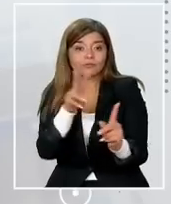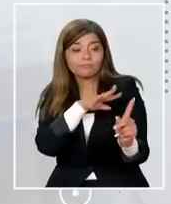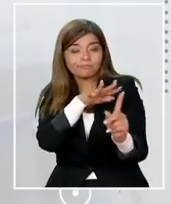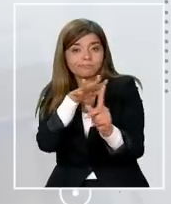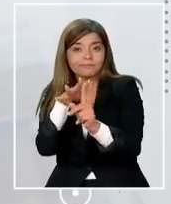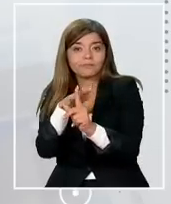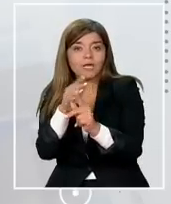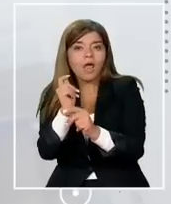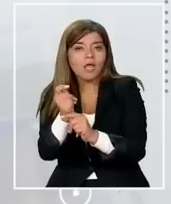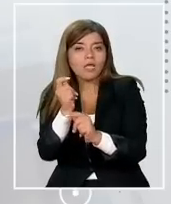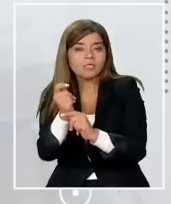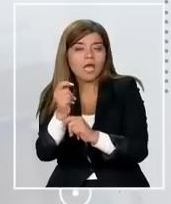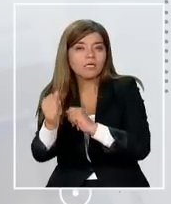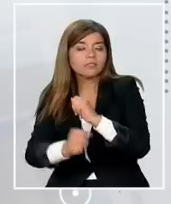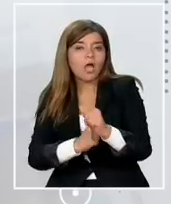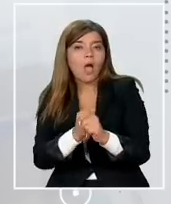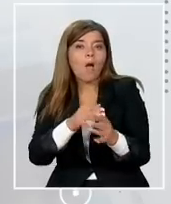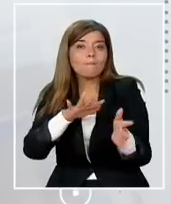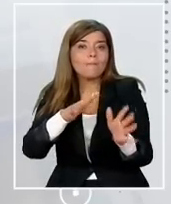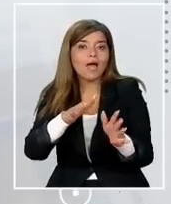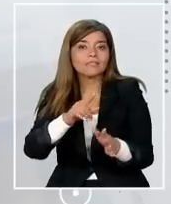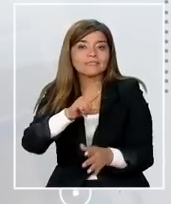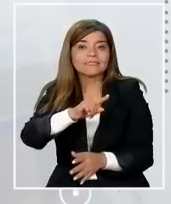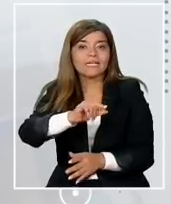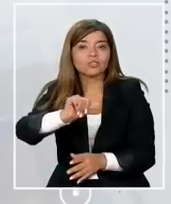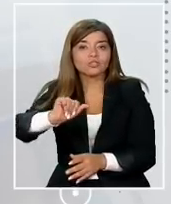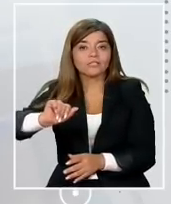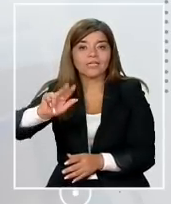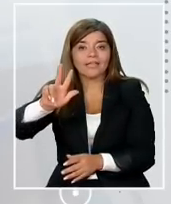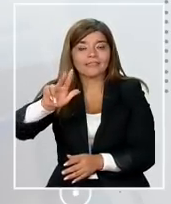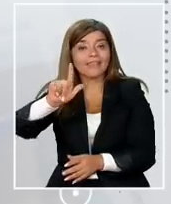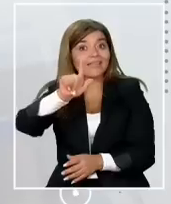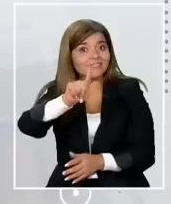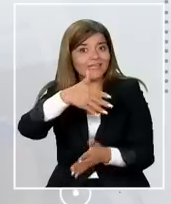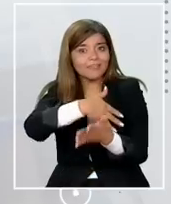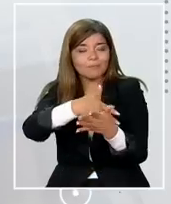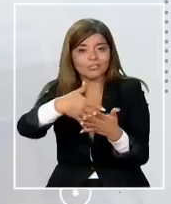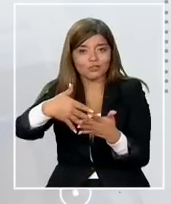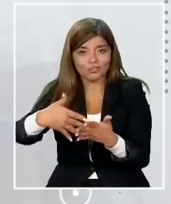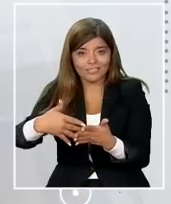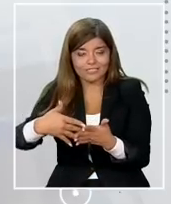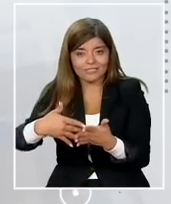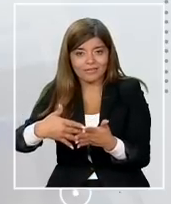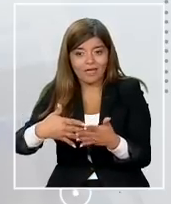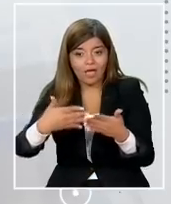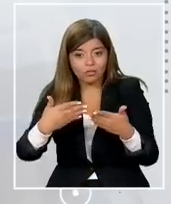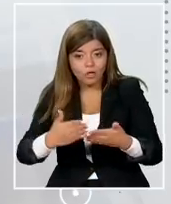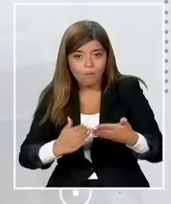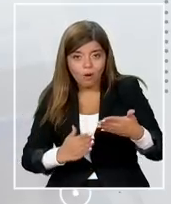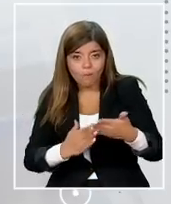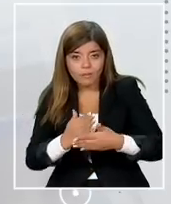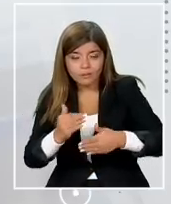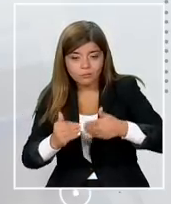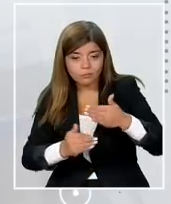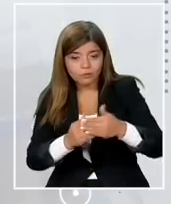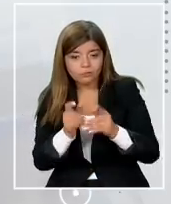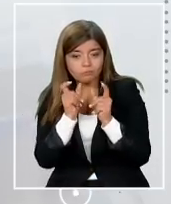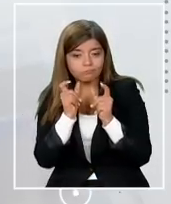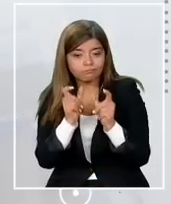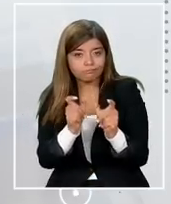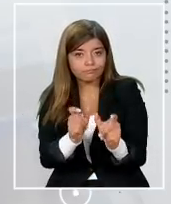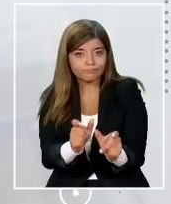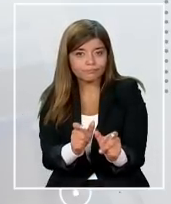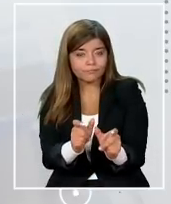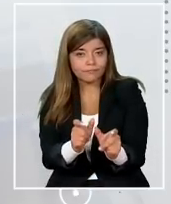anual estimado podría llegar a ser de 167 millones de pesos. Estamos iniciando un proceso de fiscalización